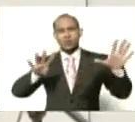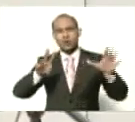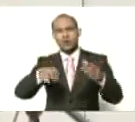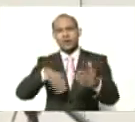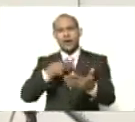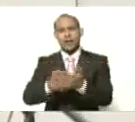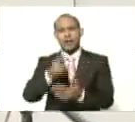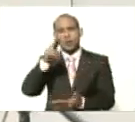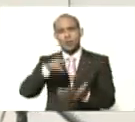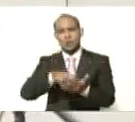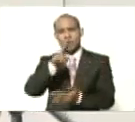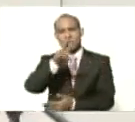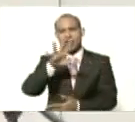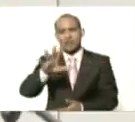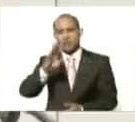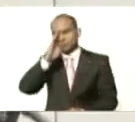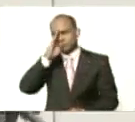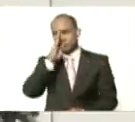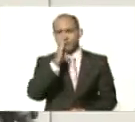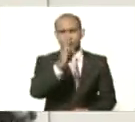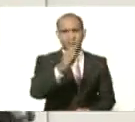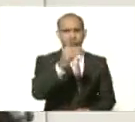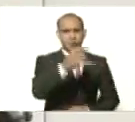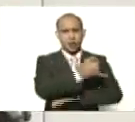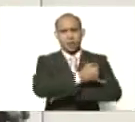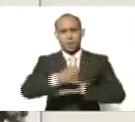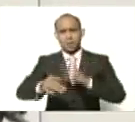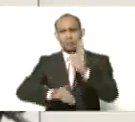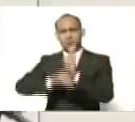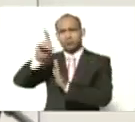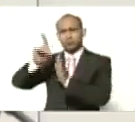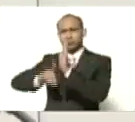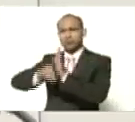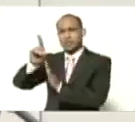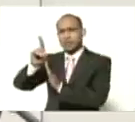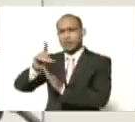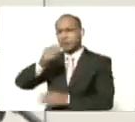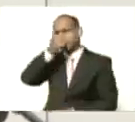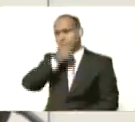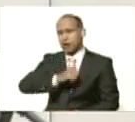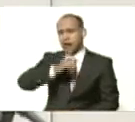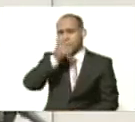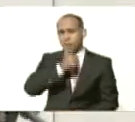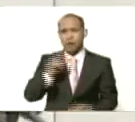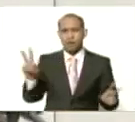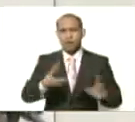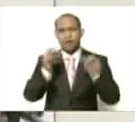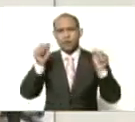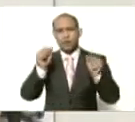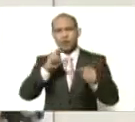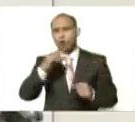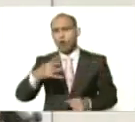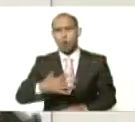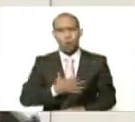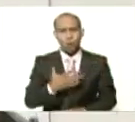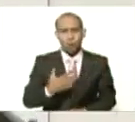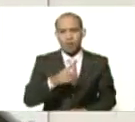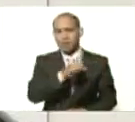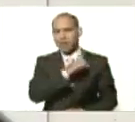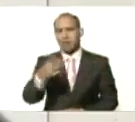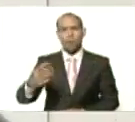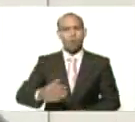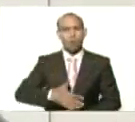están alineados en una misma línea de desarrollo y de resistencia victoriosa. No han podido ni